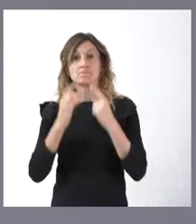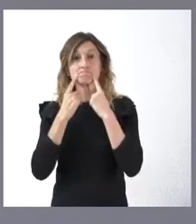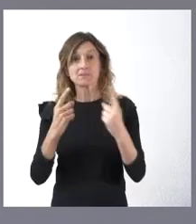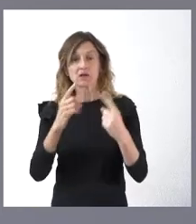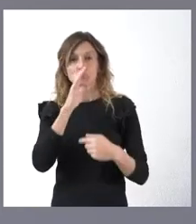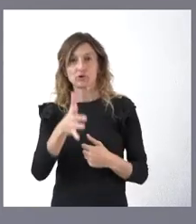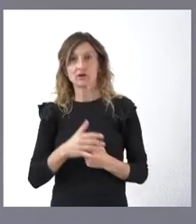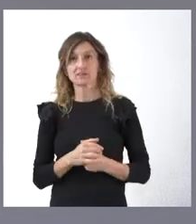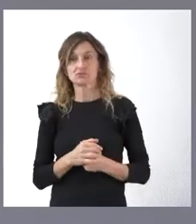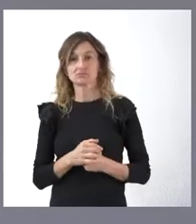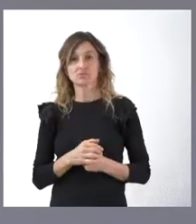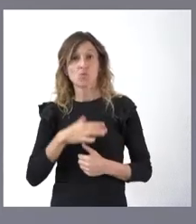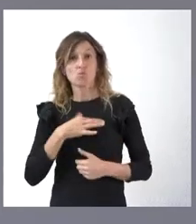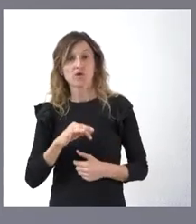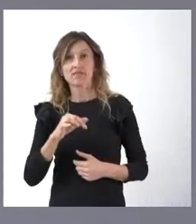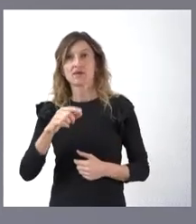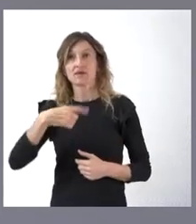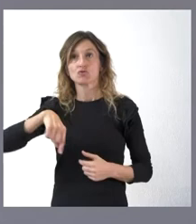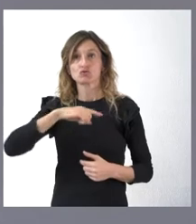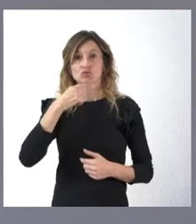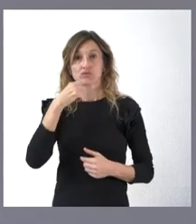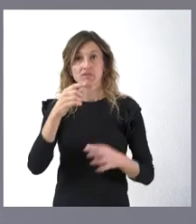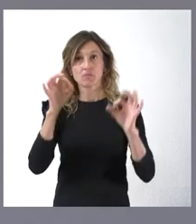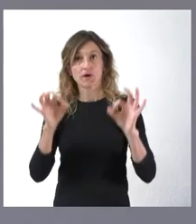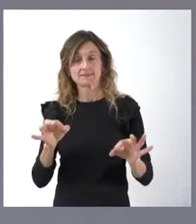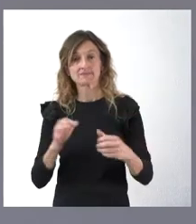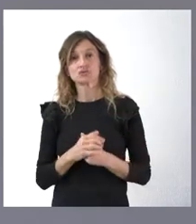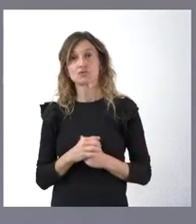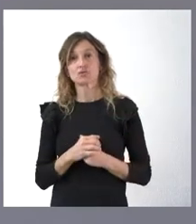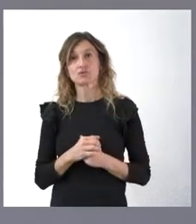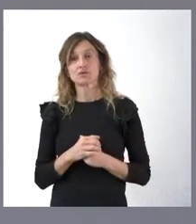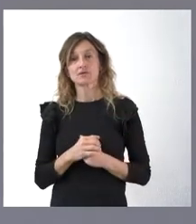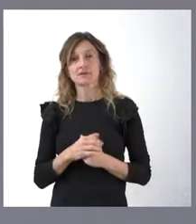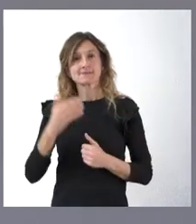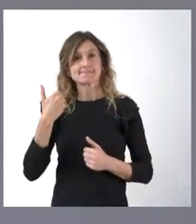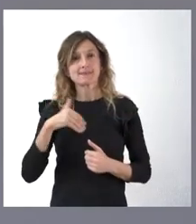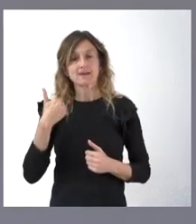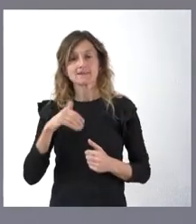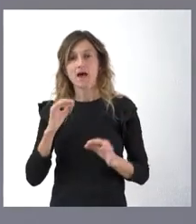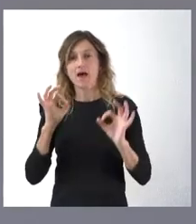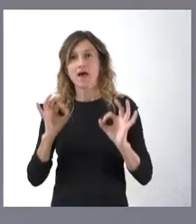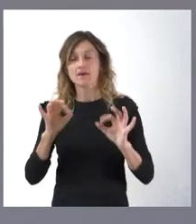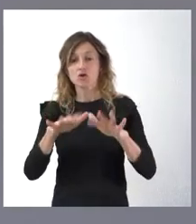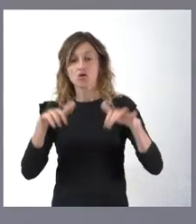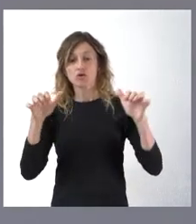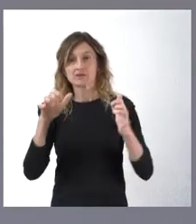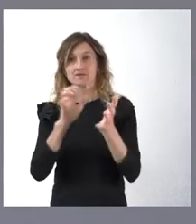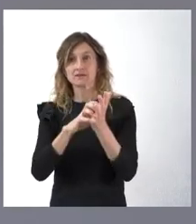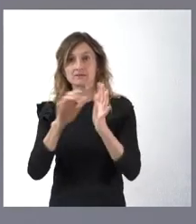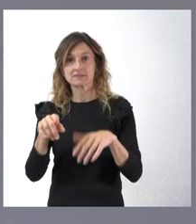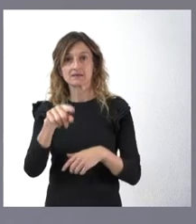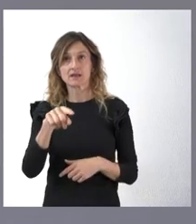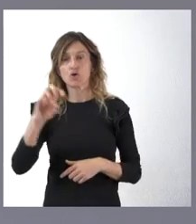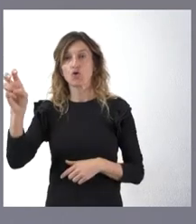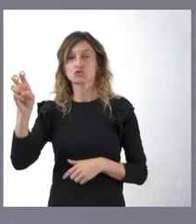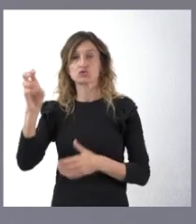y por eso quizá nosotros cuando decimos esto es que nosotros ya tenemos en las cortes de Castilla y león lo que